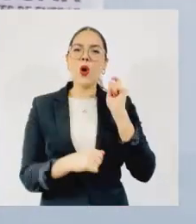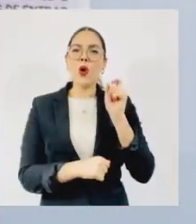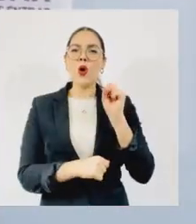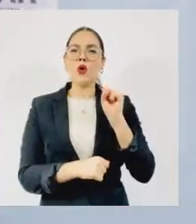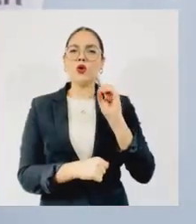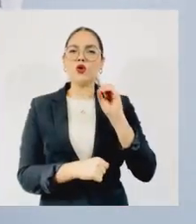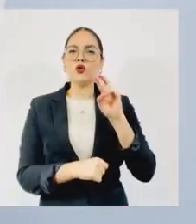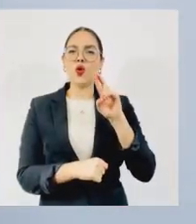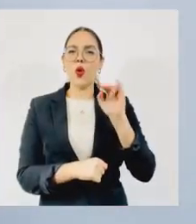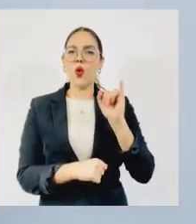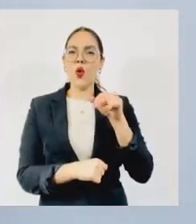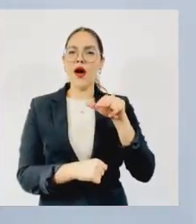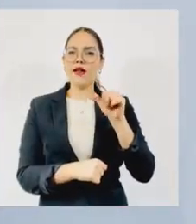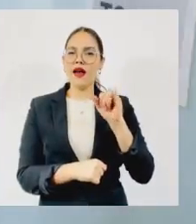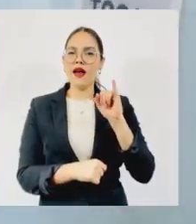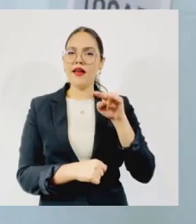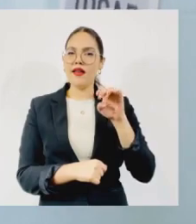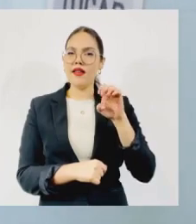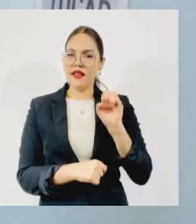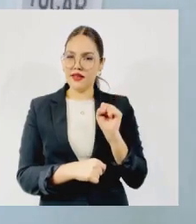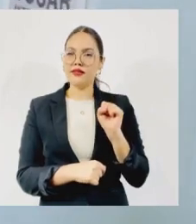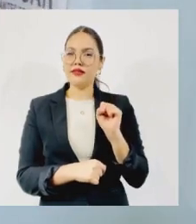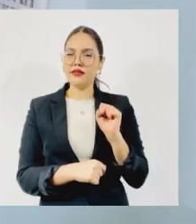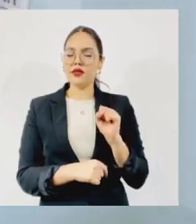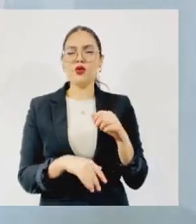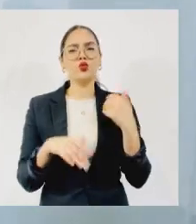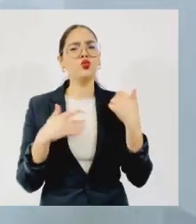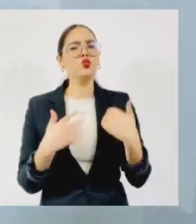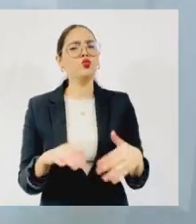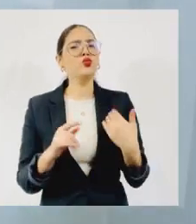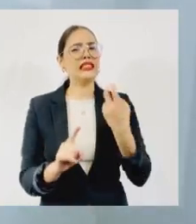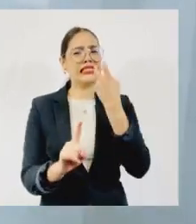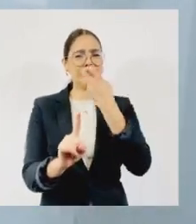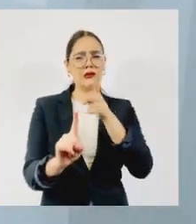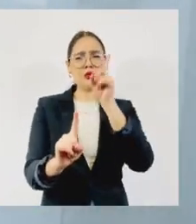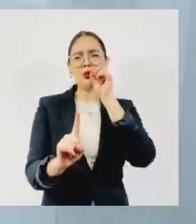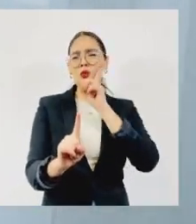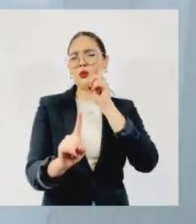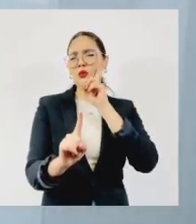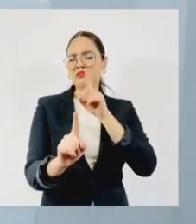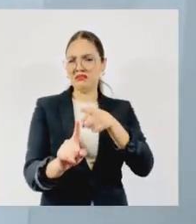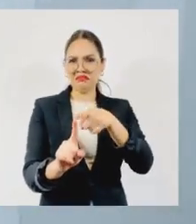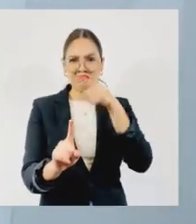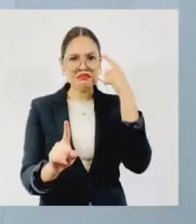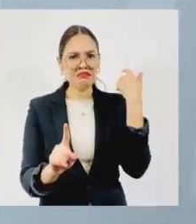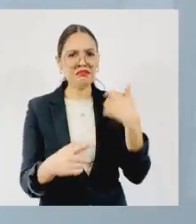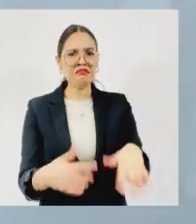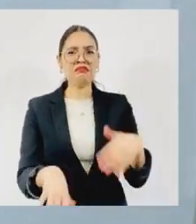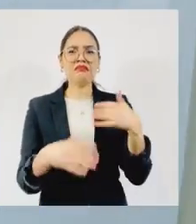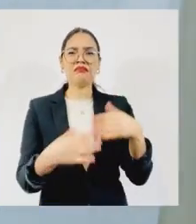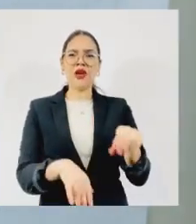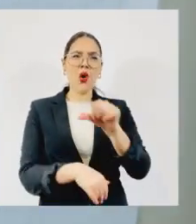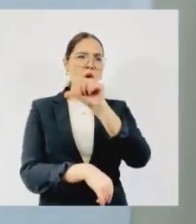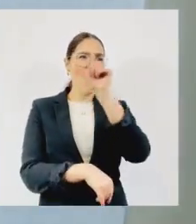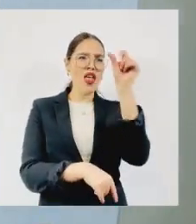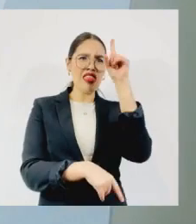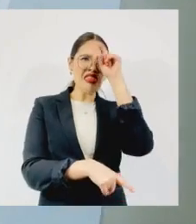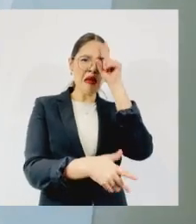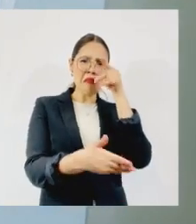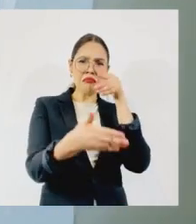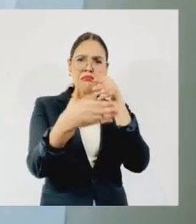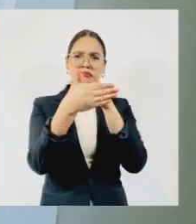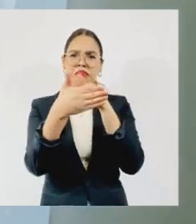mucho tiempo. ¿Por qué? Porque yo pienso que es una de las mujeres que ha roto